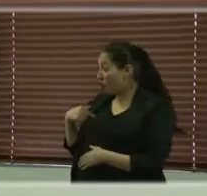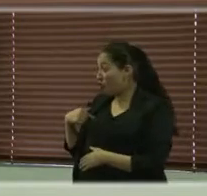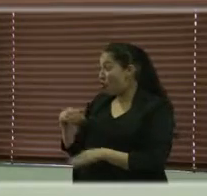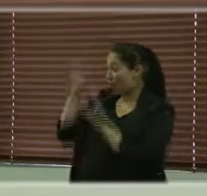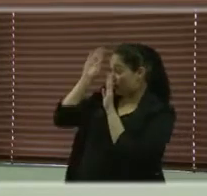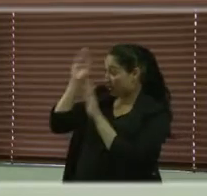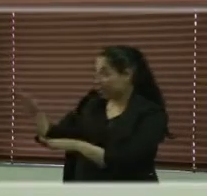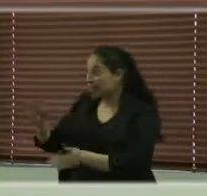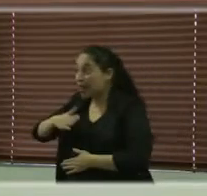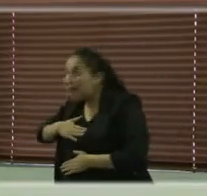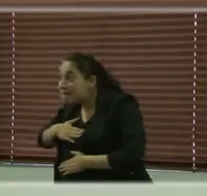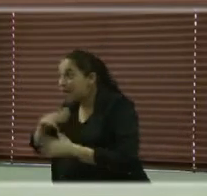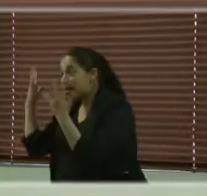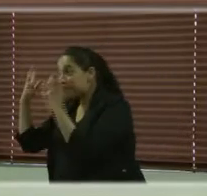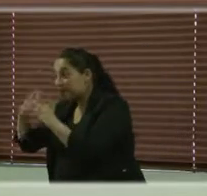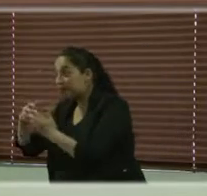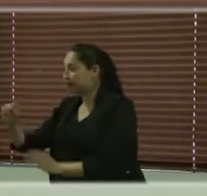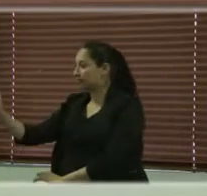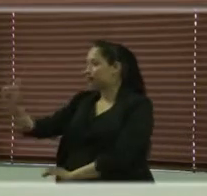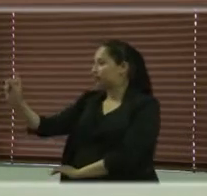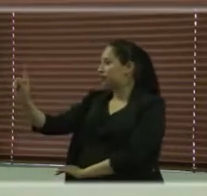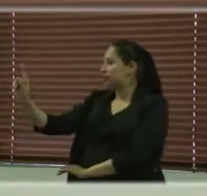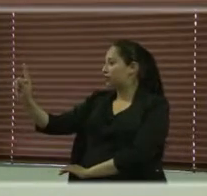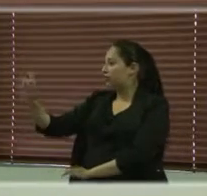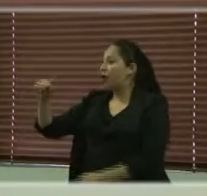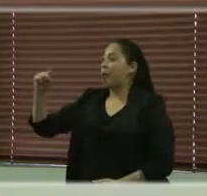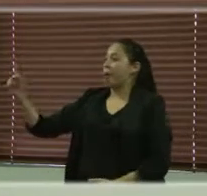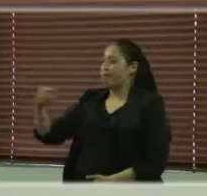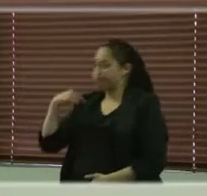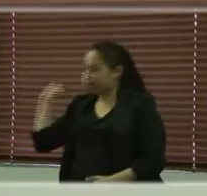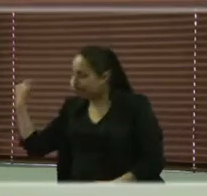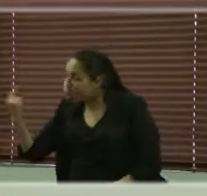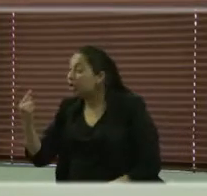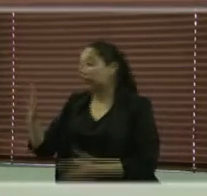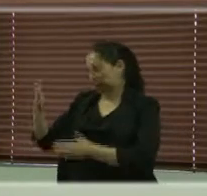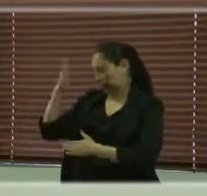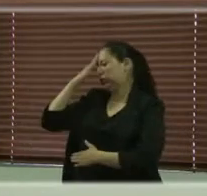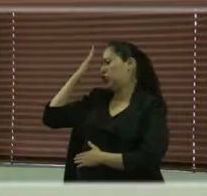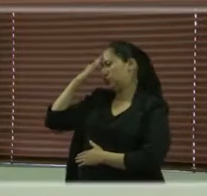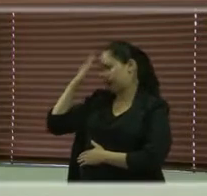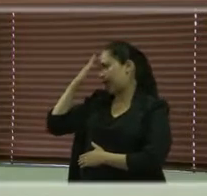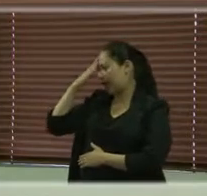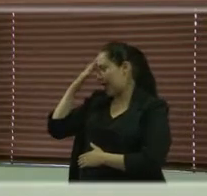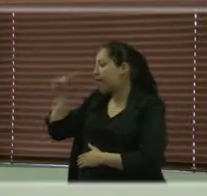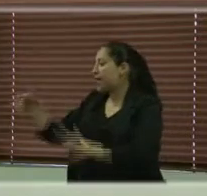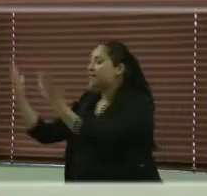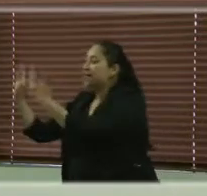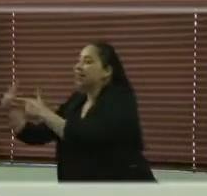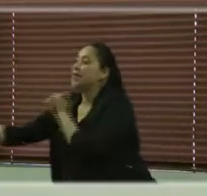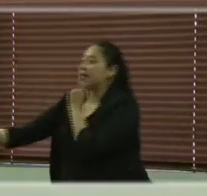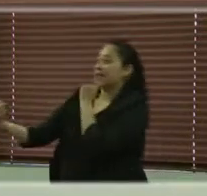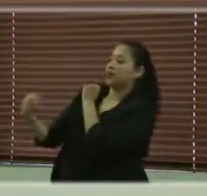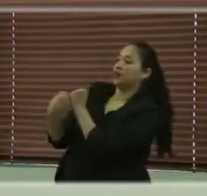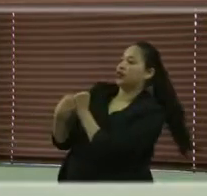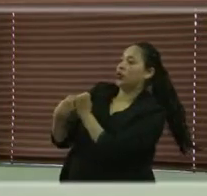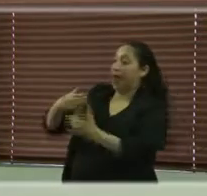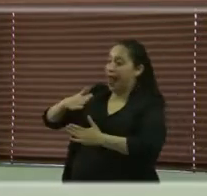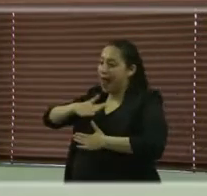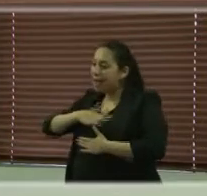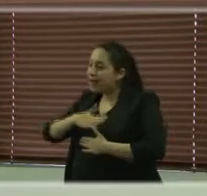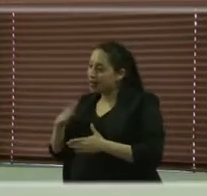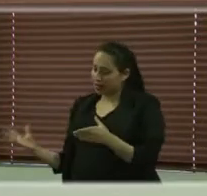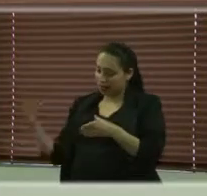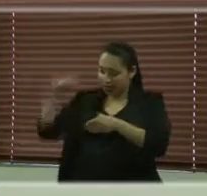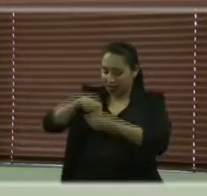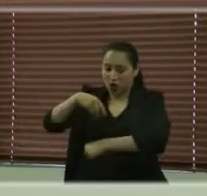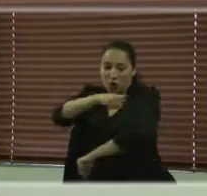esa organización Aunque mi organización me haya apoyado obviamente para que yo fuera electa sino que ya mi actuación dentro del